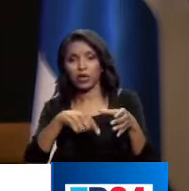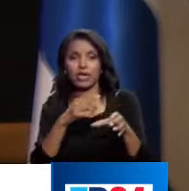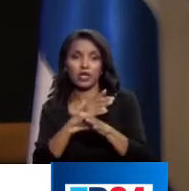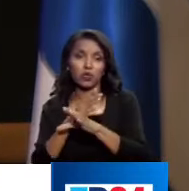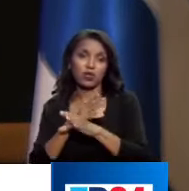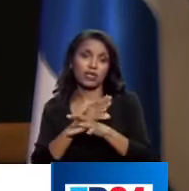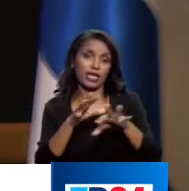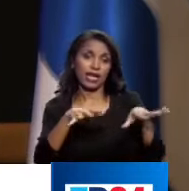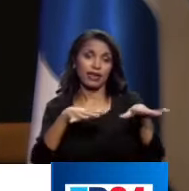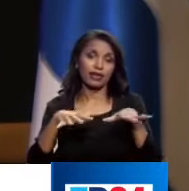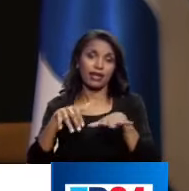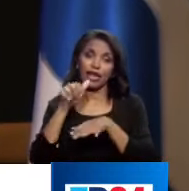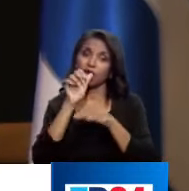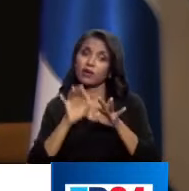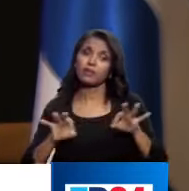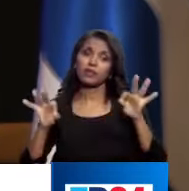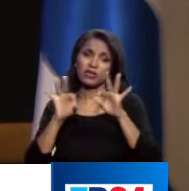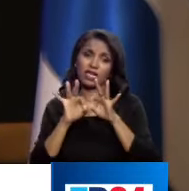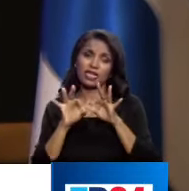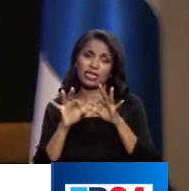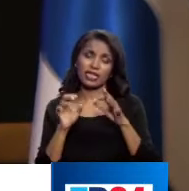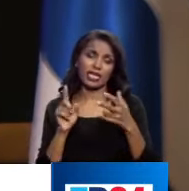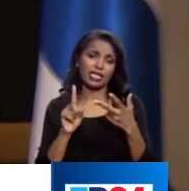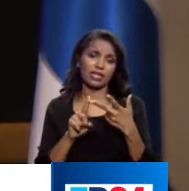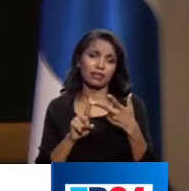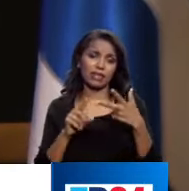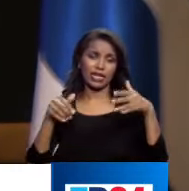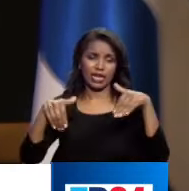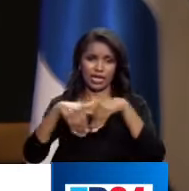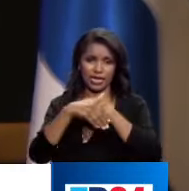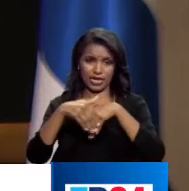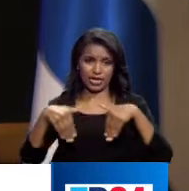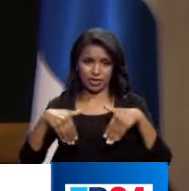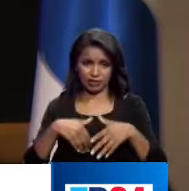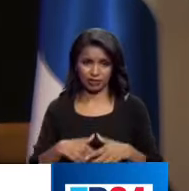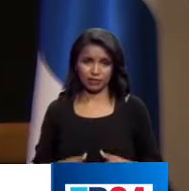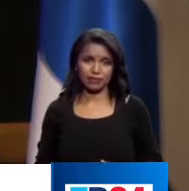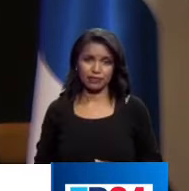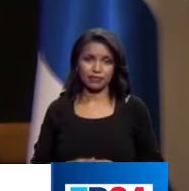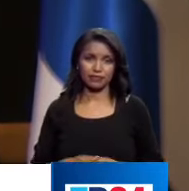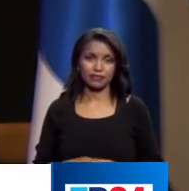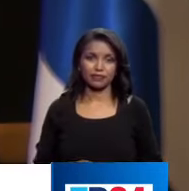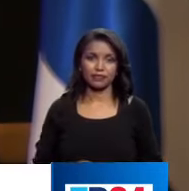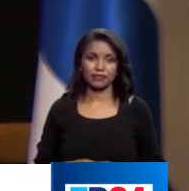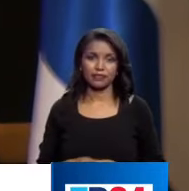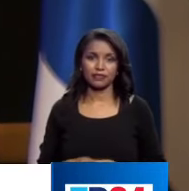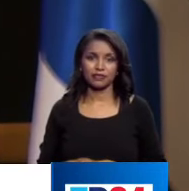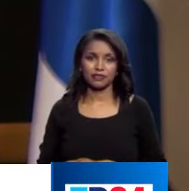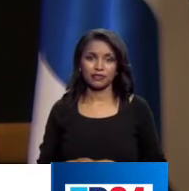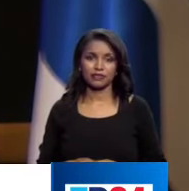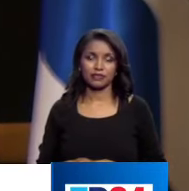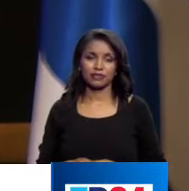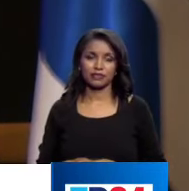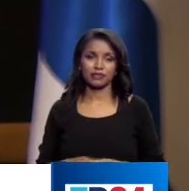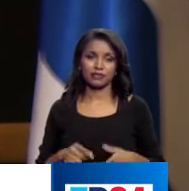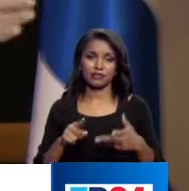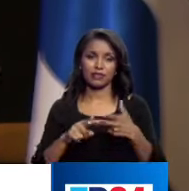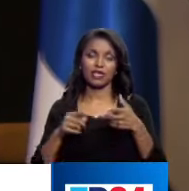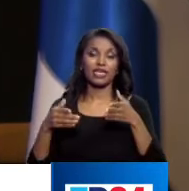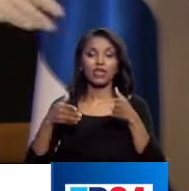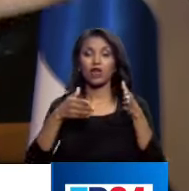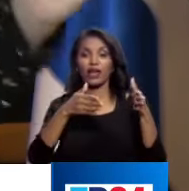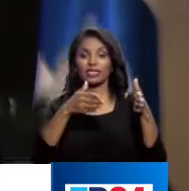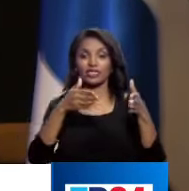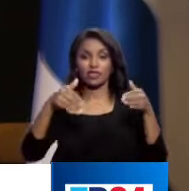cuencas hidrográficas. Y la otra, ¿cuál fue la que me dijiste? El agua, la luz, ¿y cuál fue la otra? Accesos. Y